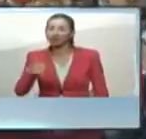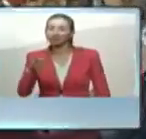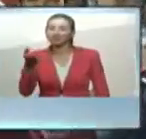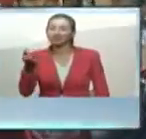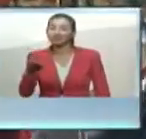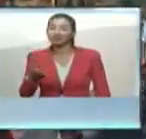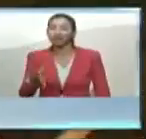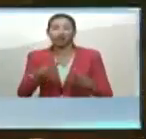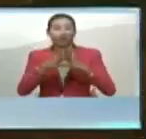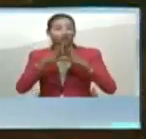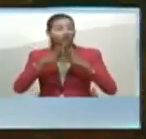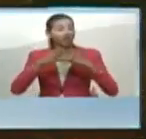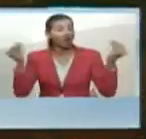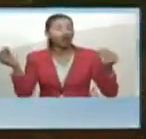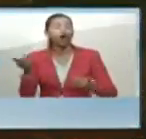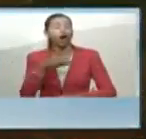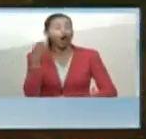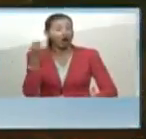Todos somos jóvenes.